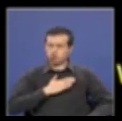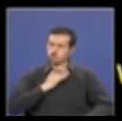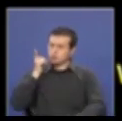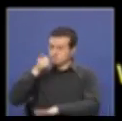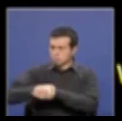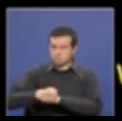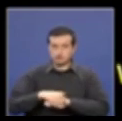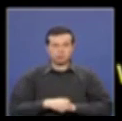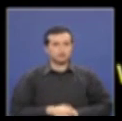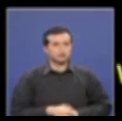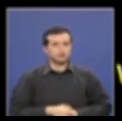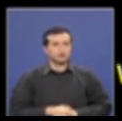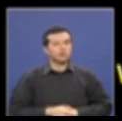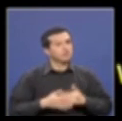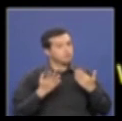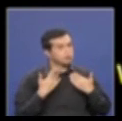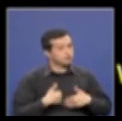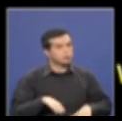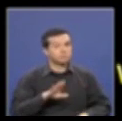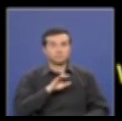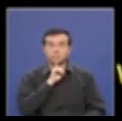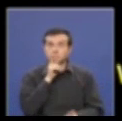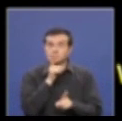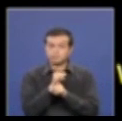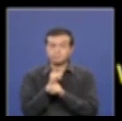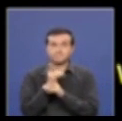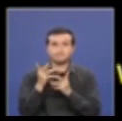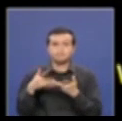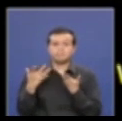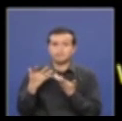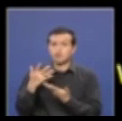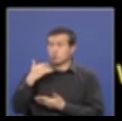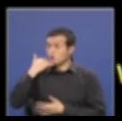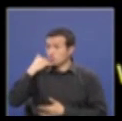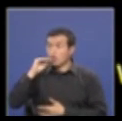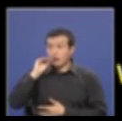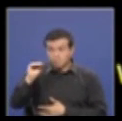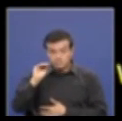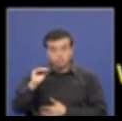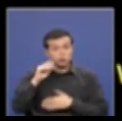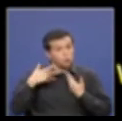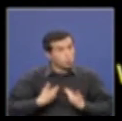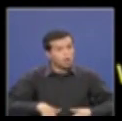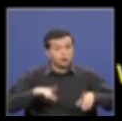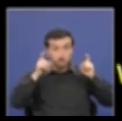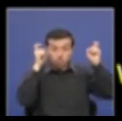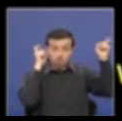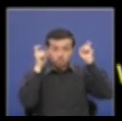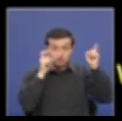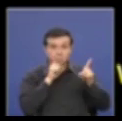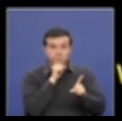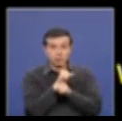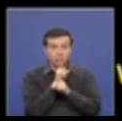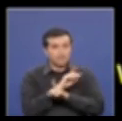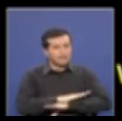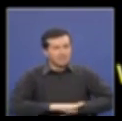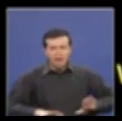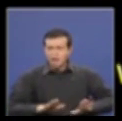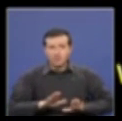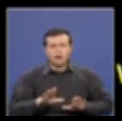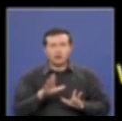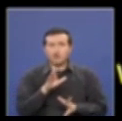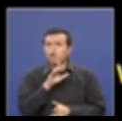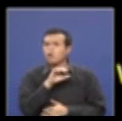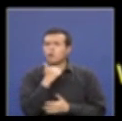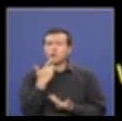allí. Tú tranquilízate que desde el bloque, hermano, yo te respondo, tú sabes que yo eso lo controlo, pero no le dé ningún chance